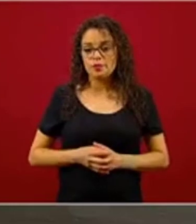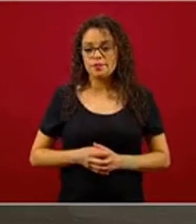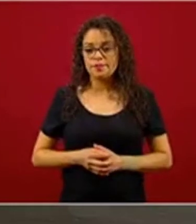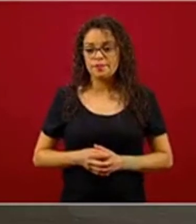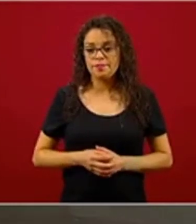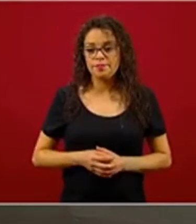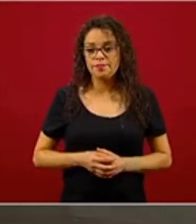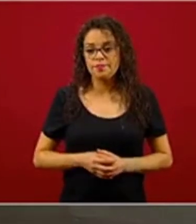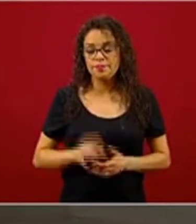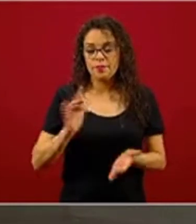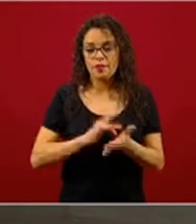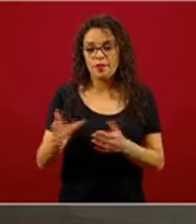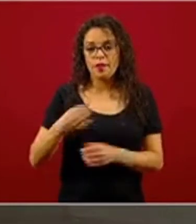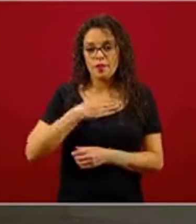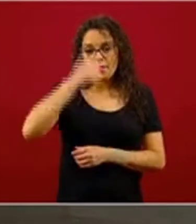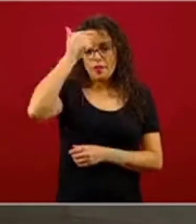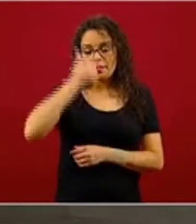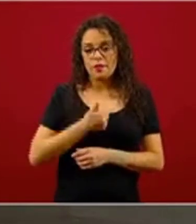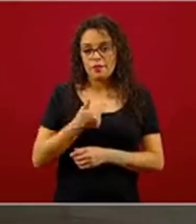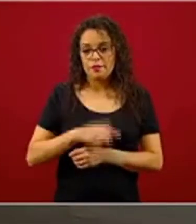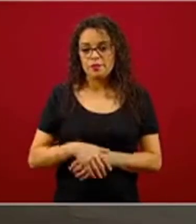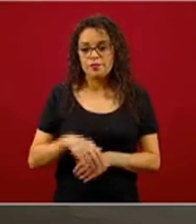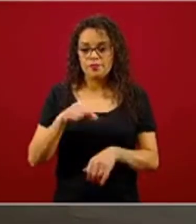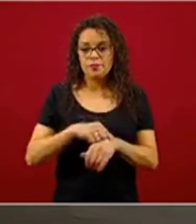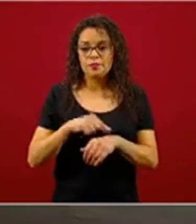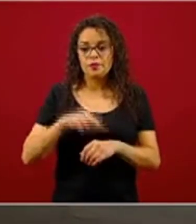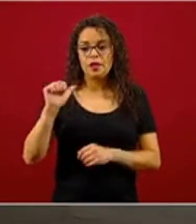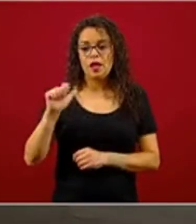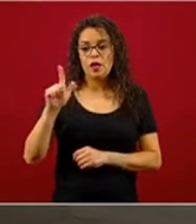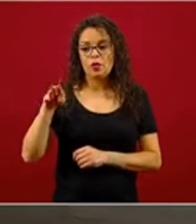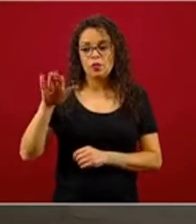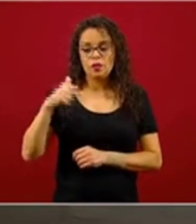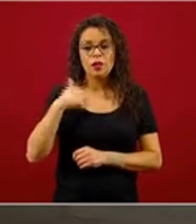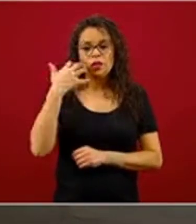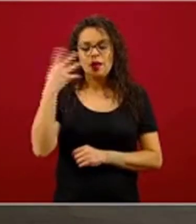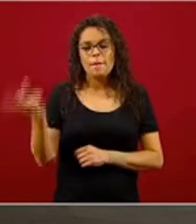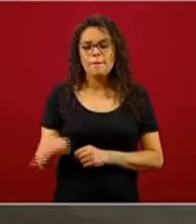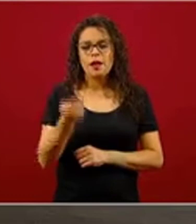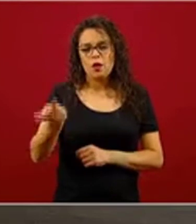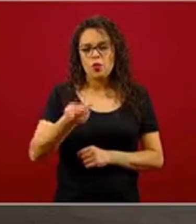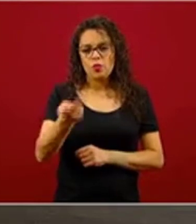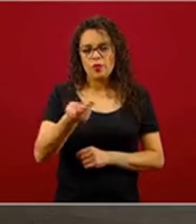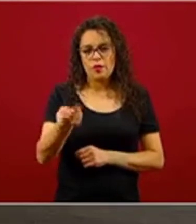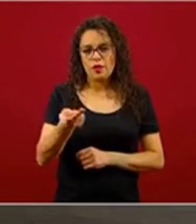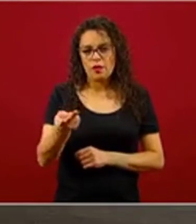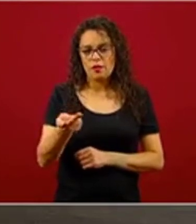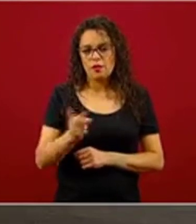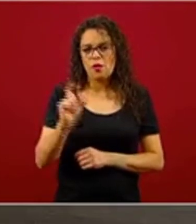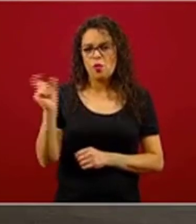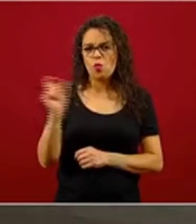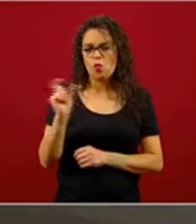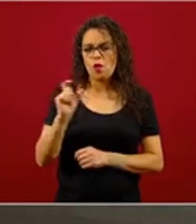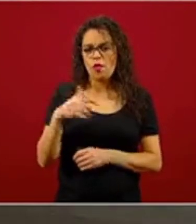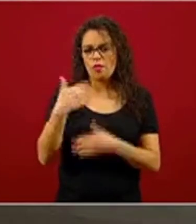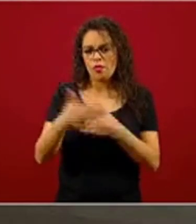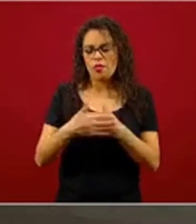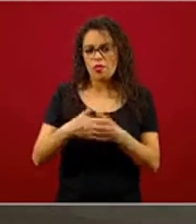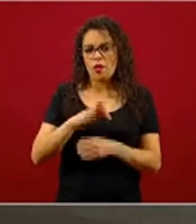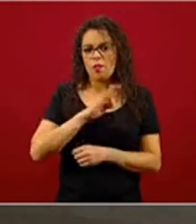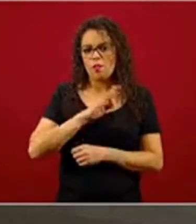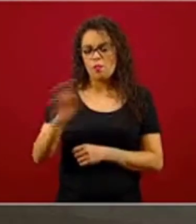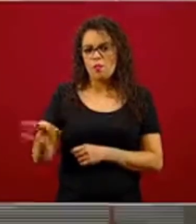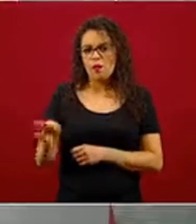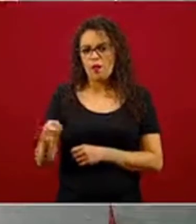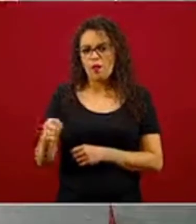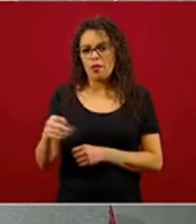Gracias, buenas noches. Doctora Lomía, quiero preguntarle, ¿cuándo podrían ya presentar la